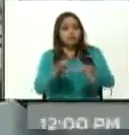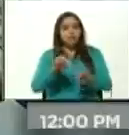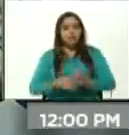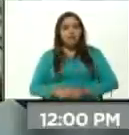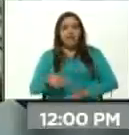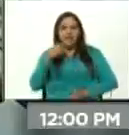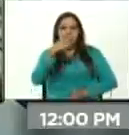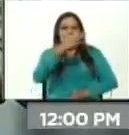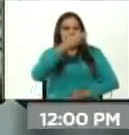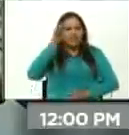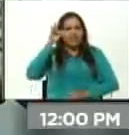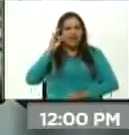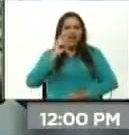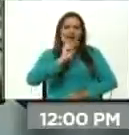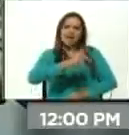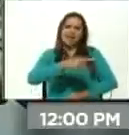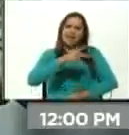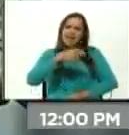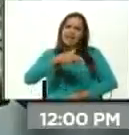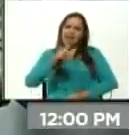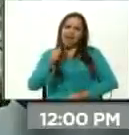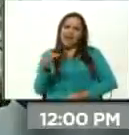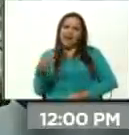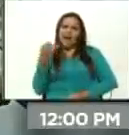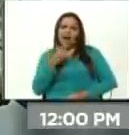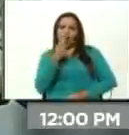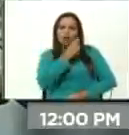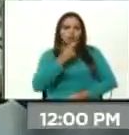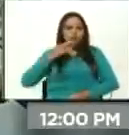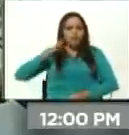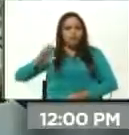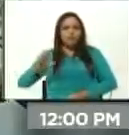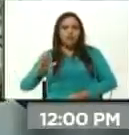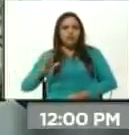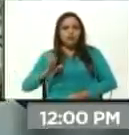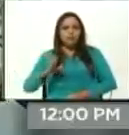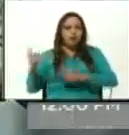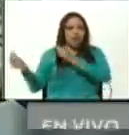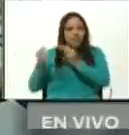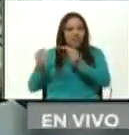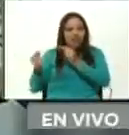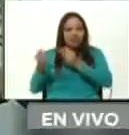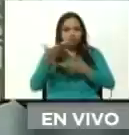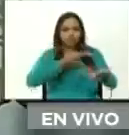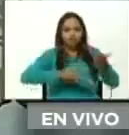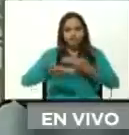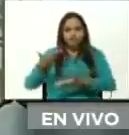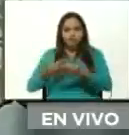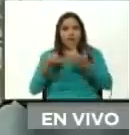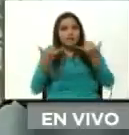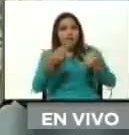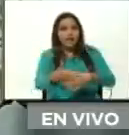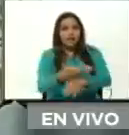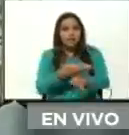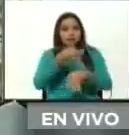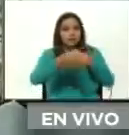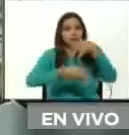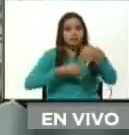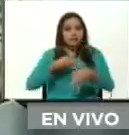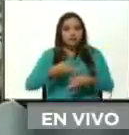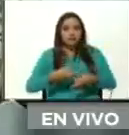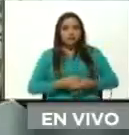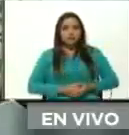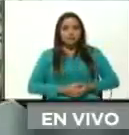Khan, se trata de un compromiso por el diálogo constructivo y ha insistido, abro